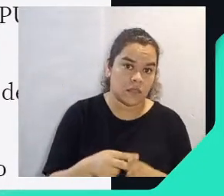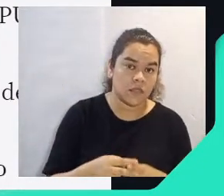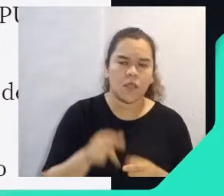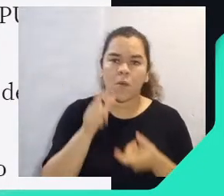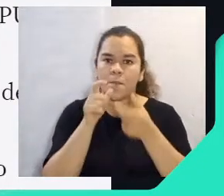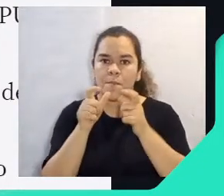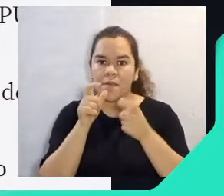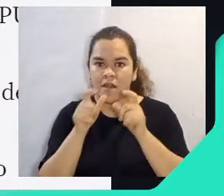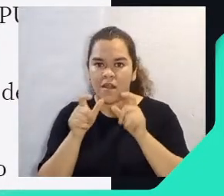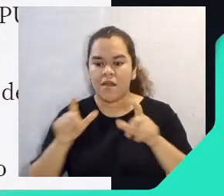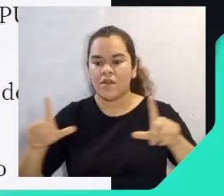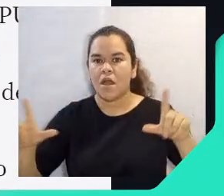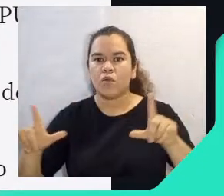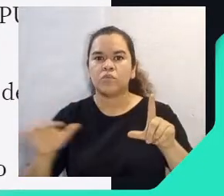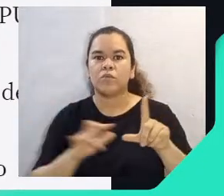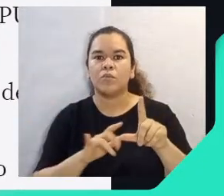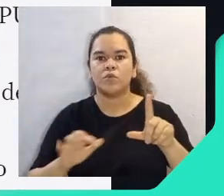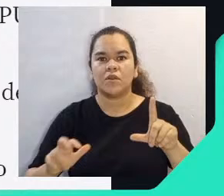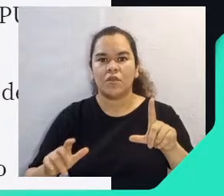programación.